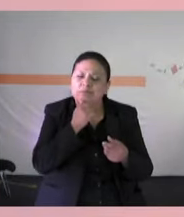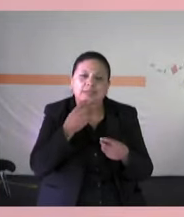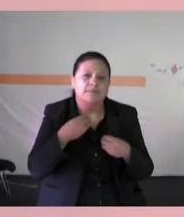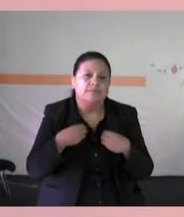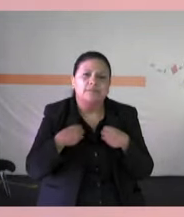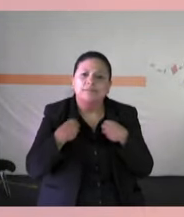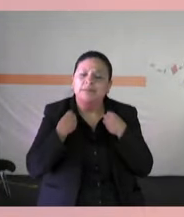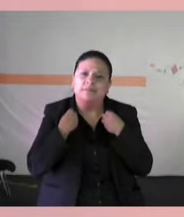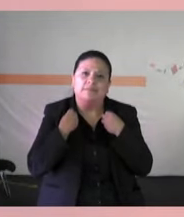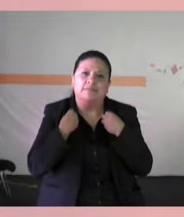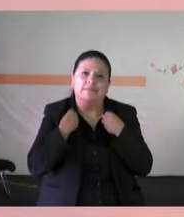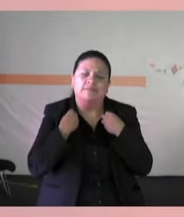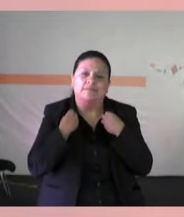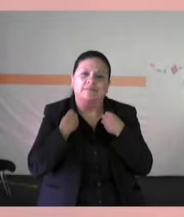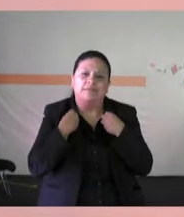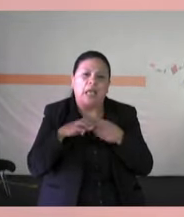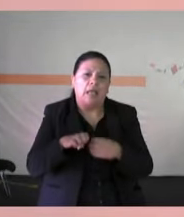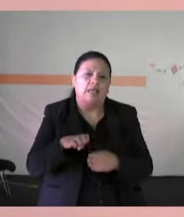chiquillas.